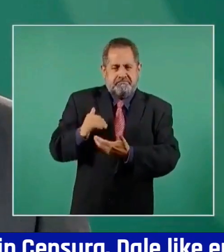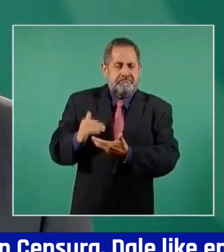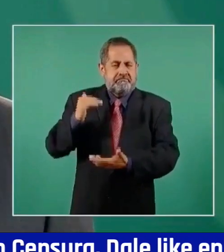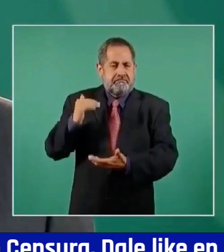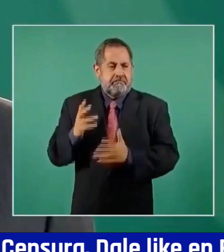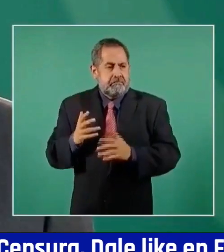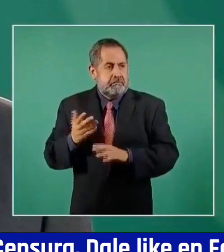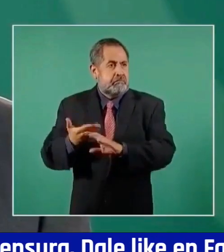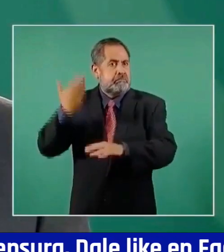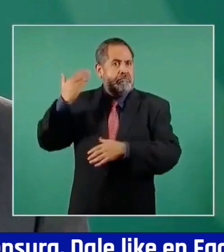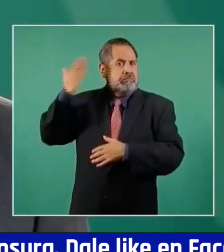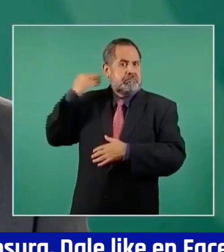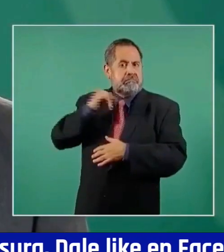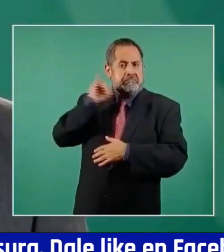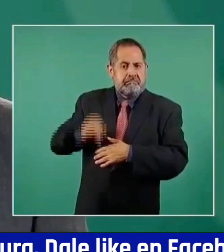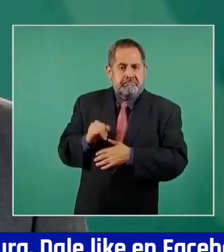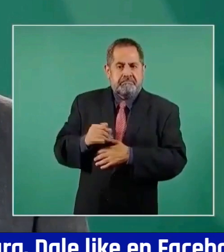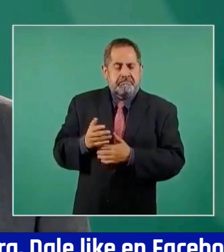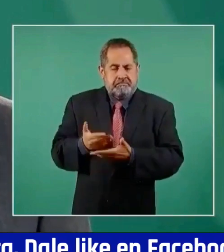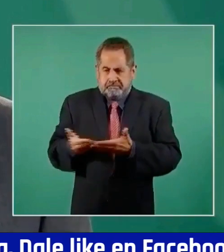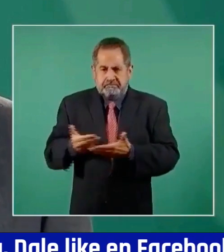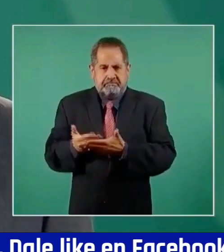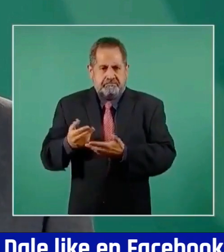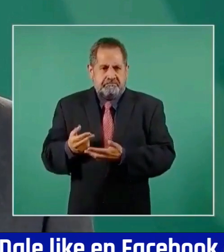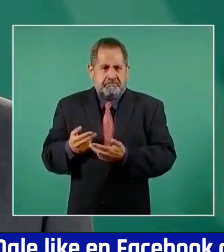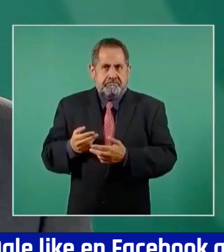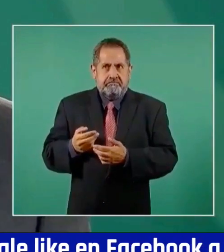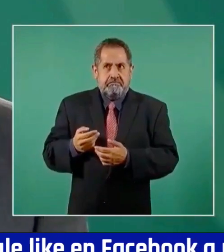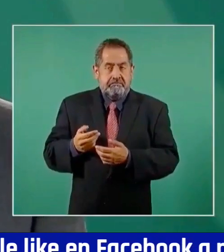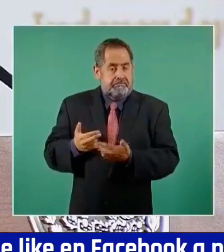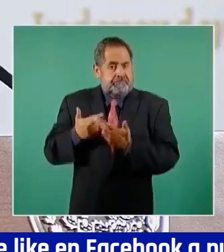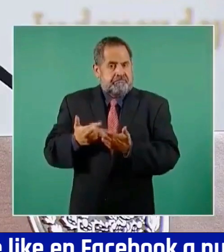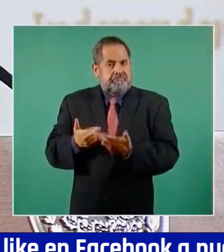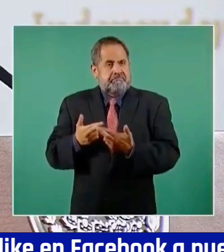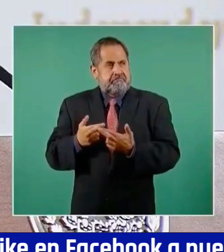como nunca. Es una cifra histórica.